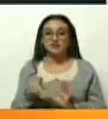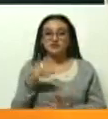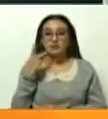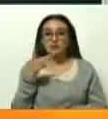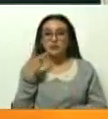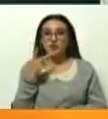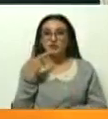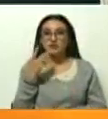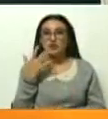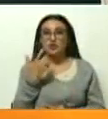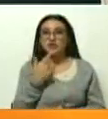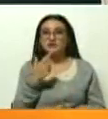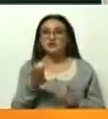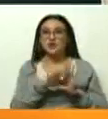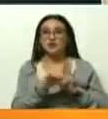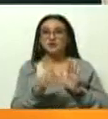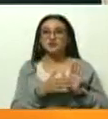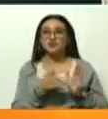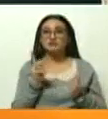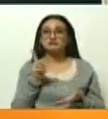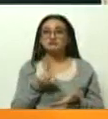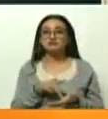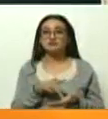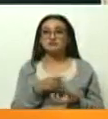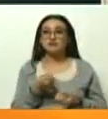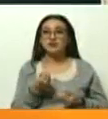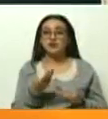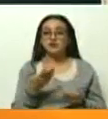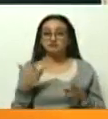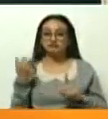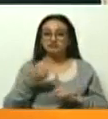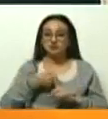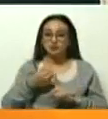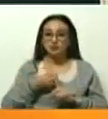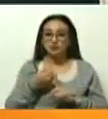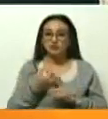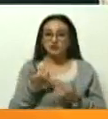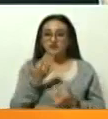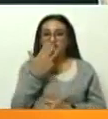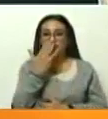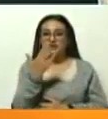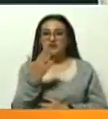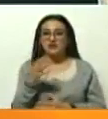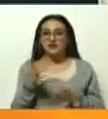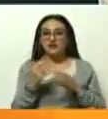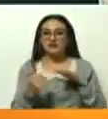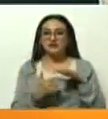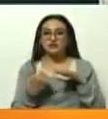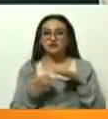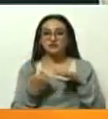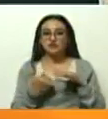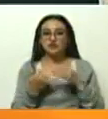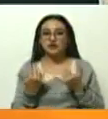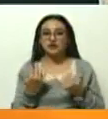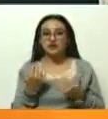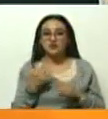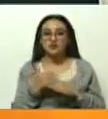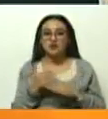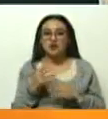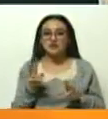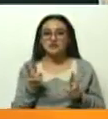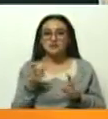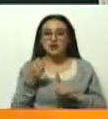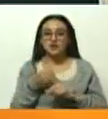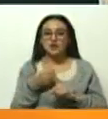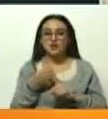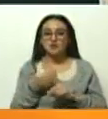como los contempla la Constitución, estaremos allí dando la pelea y además estando al frente de las instituciones, como es en el caso particular de la